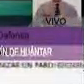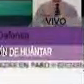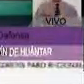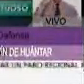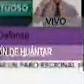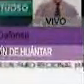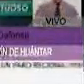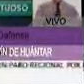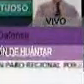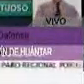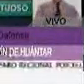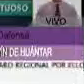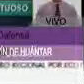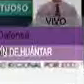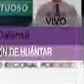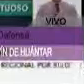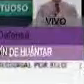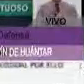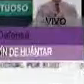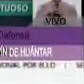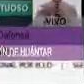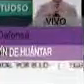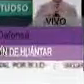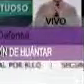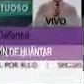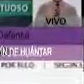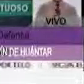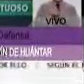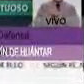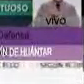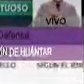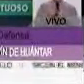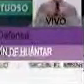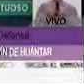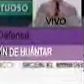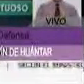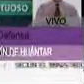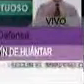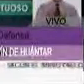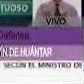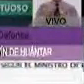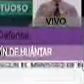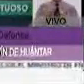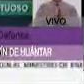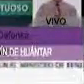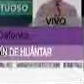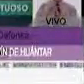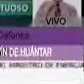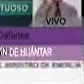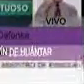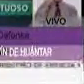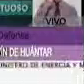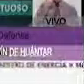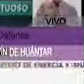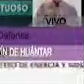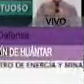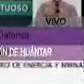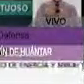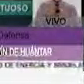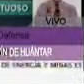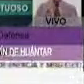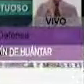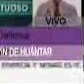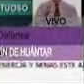creo más bien que esto se trata de una maniobra para tratar de vender la falsa idea de que el Poder